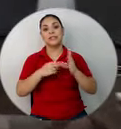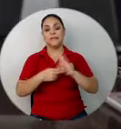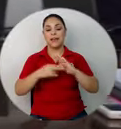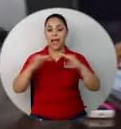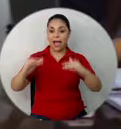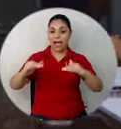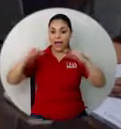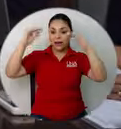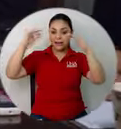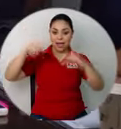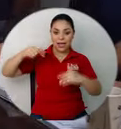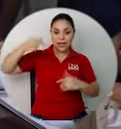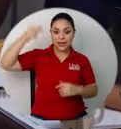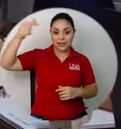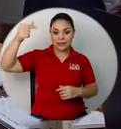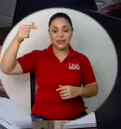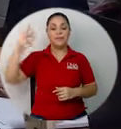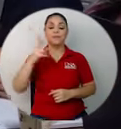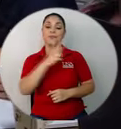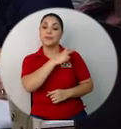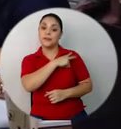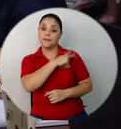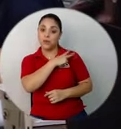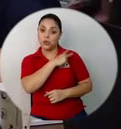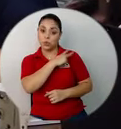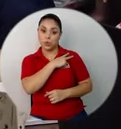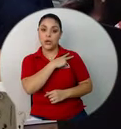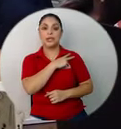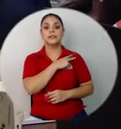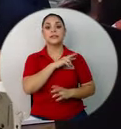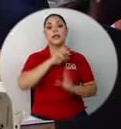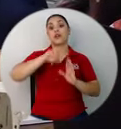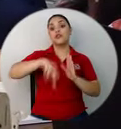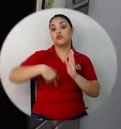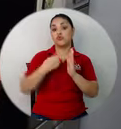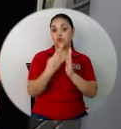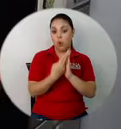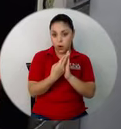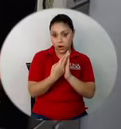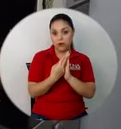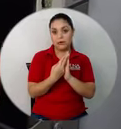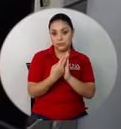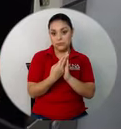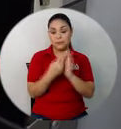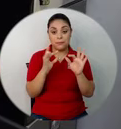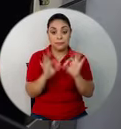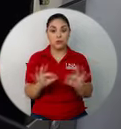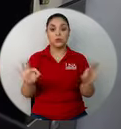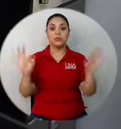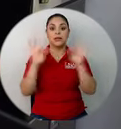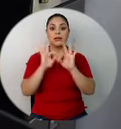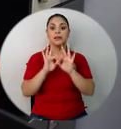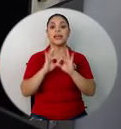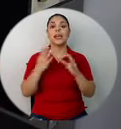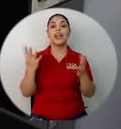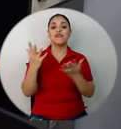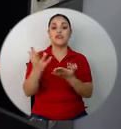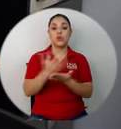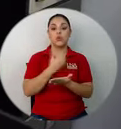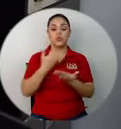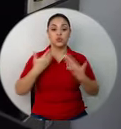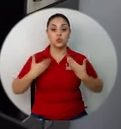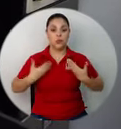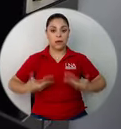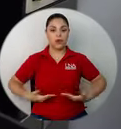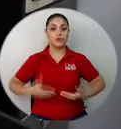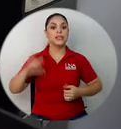alta gerencia, de las jefaturas, en este caso el rol protagónico que un área de recursos humanos tiene que tener en